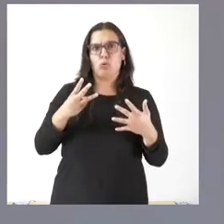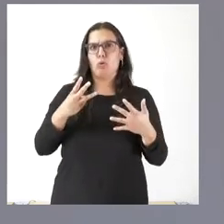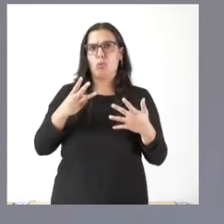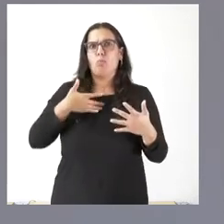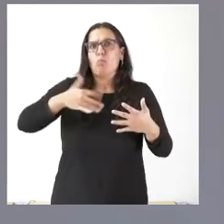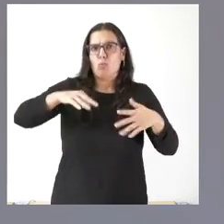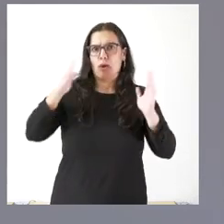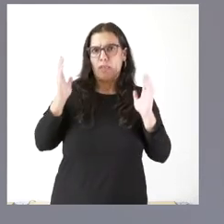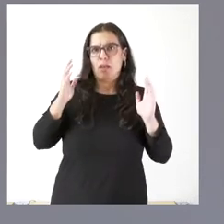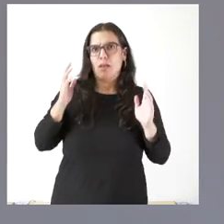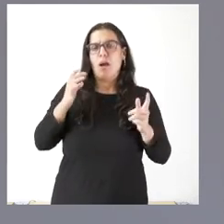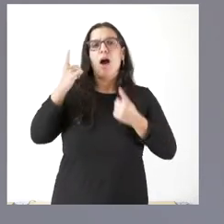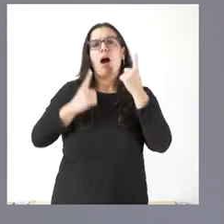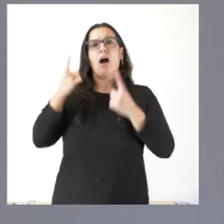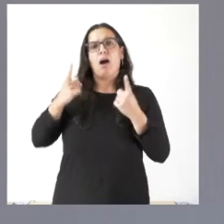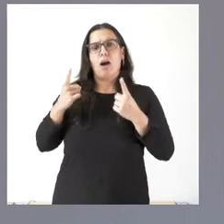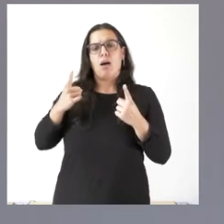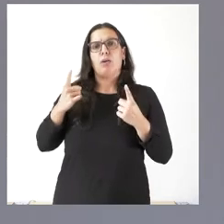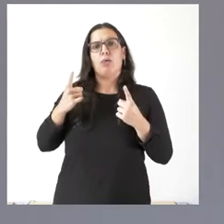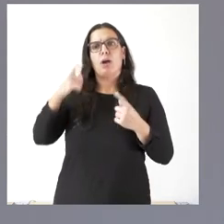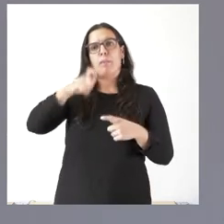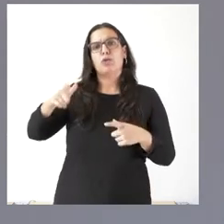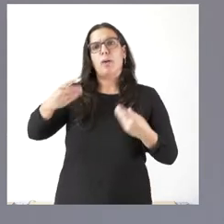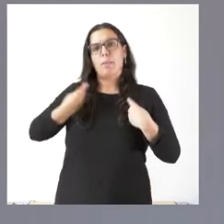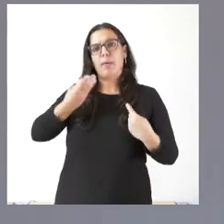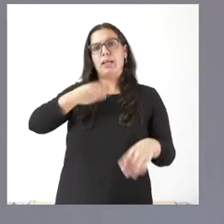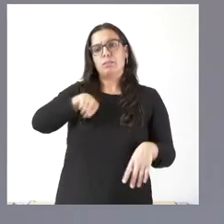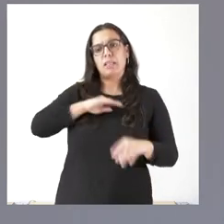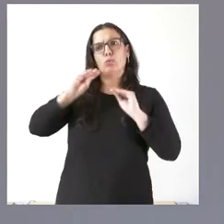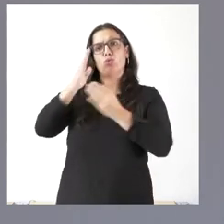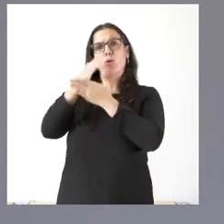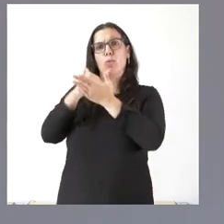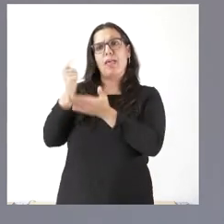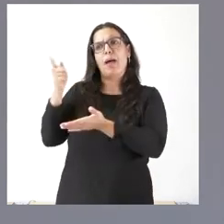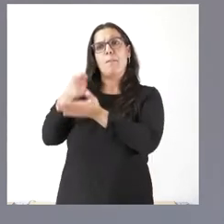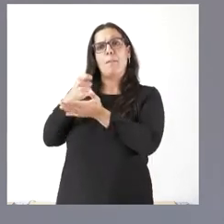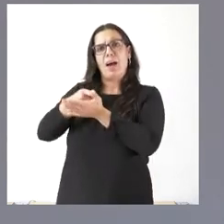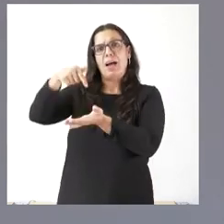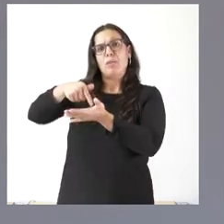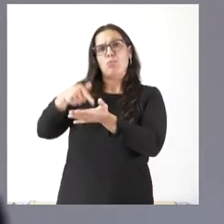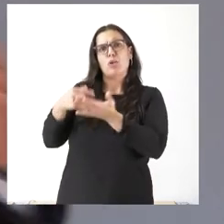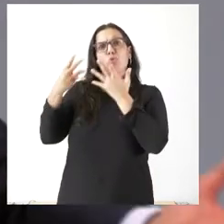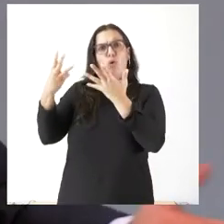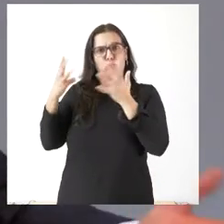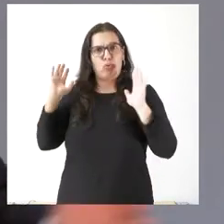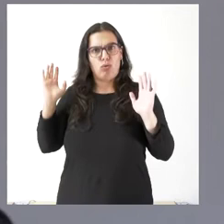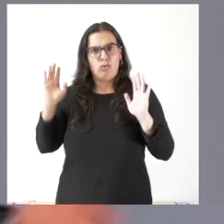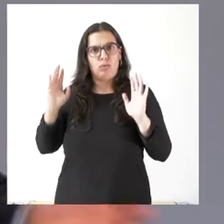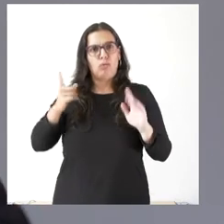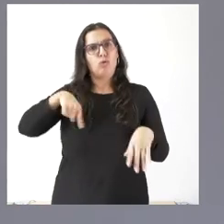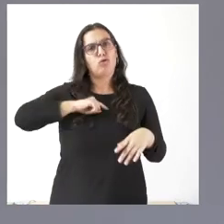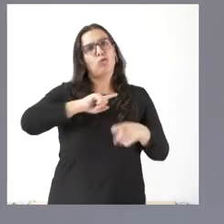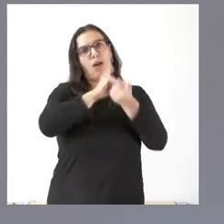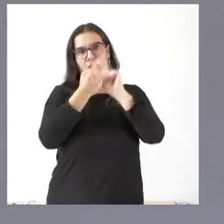sea, ciudadanos de España que pagan 8 y 10 impuestos en sus comunidades autónomas. Nosotros estamos, lógicamente, en el lado contrario, donde solo se